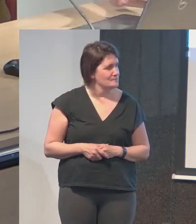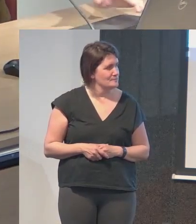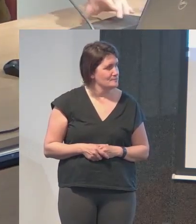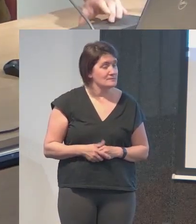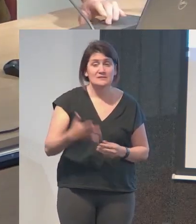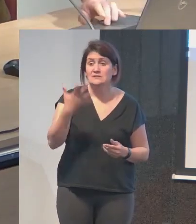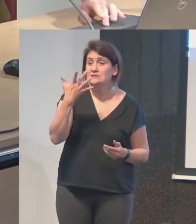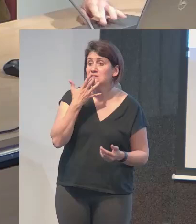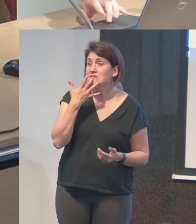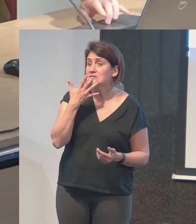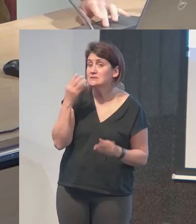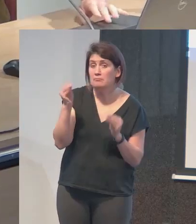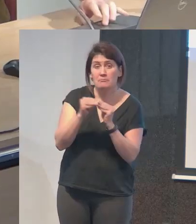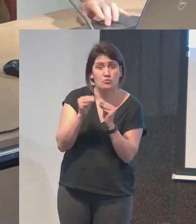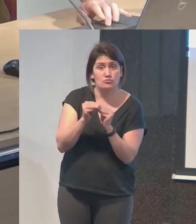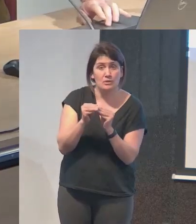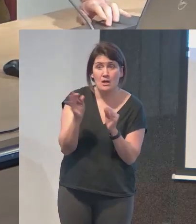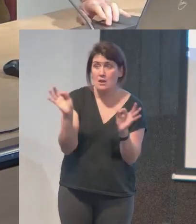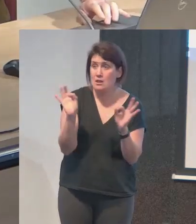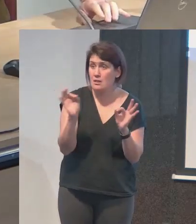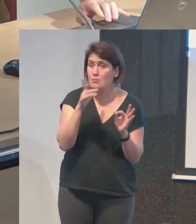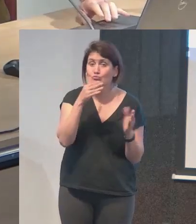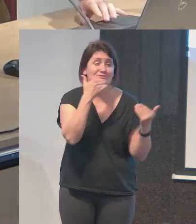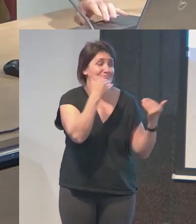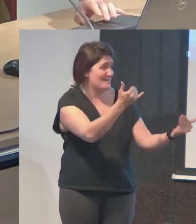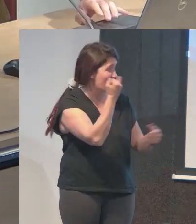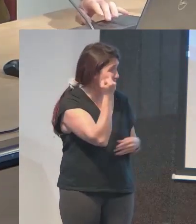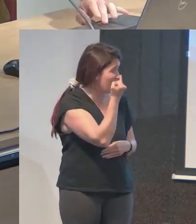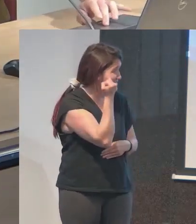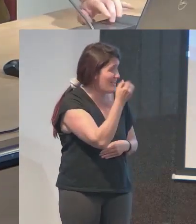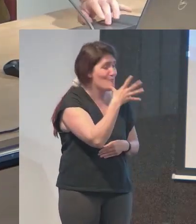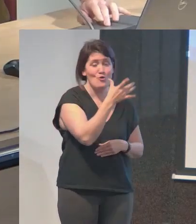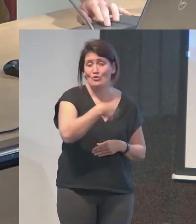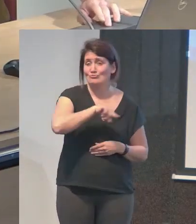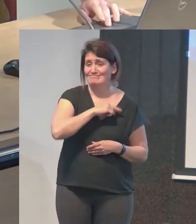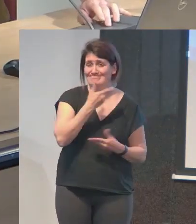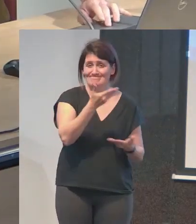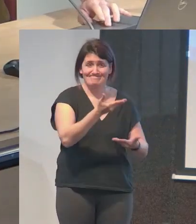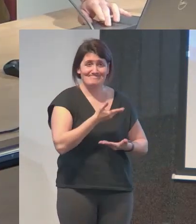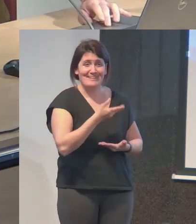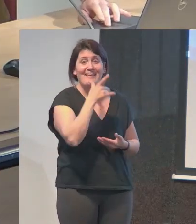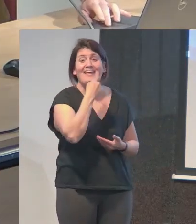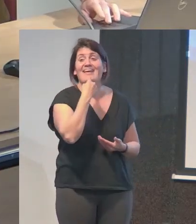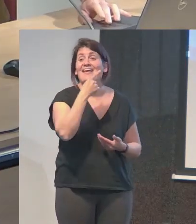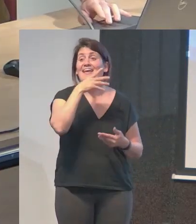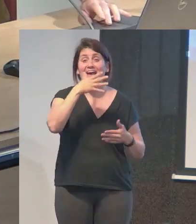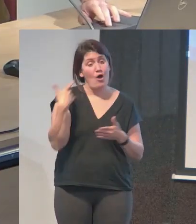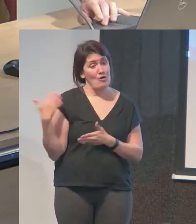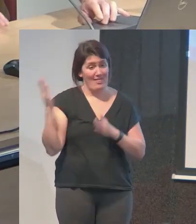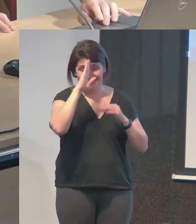Si no hay ninguna otra pregunta, muchísimas gracias, Brendan, por todo lo que nos has aportado, y pasamos